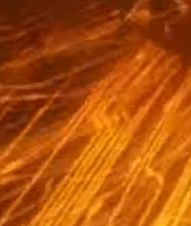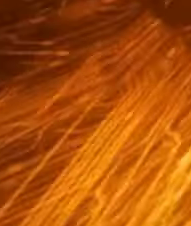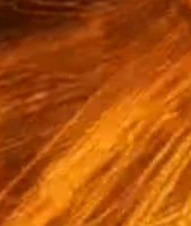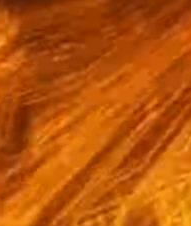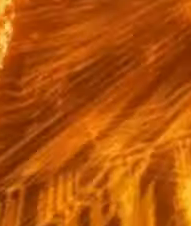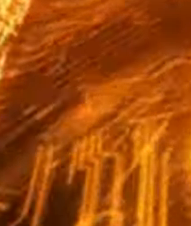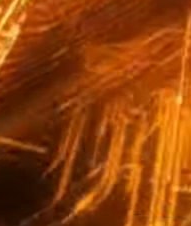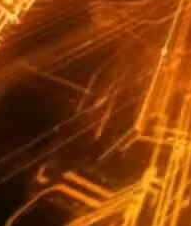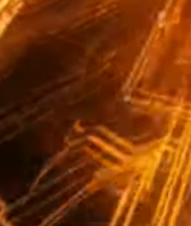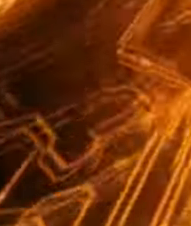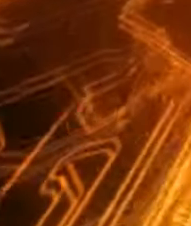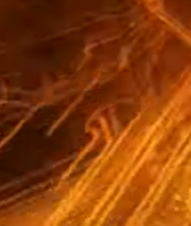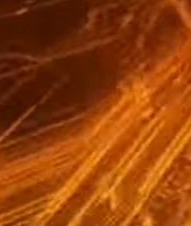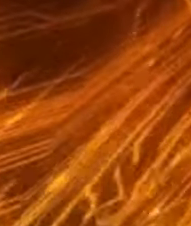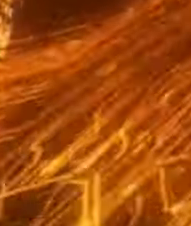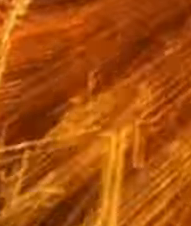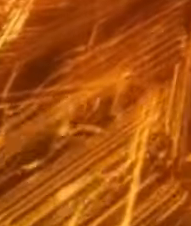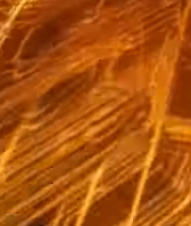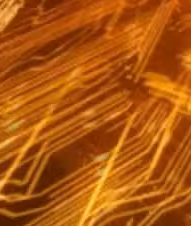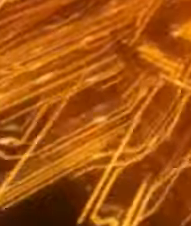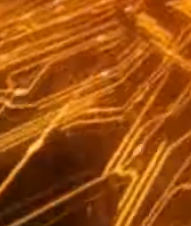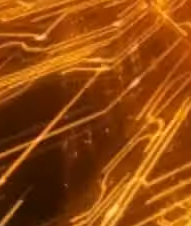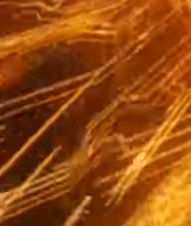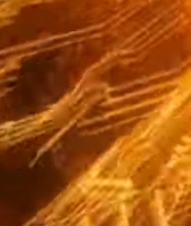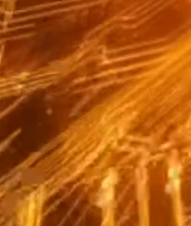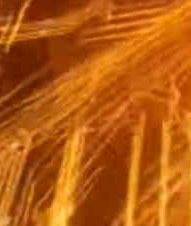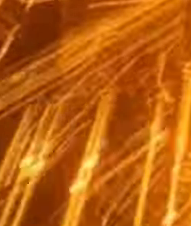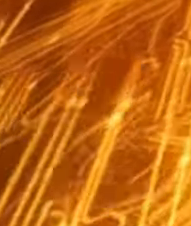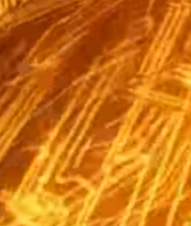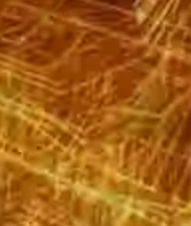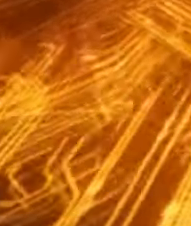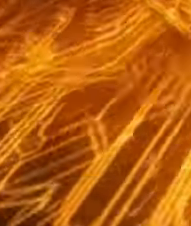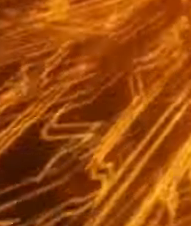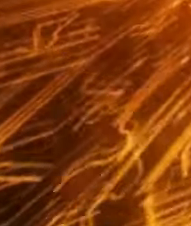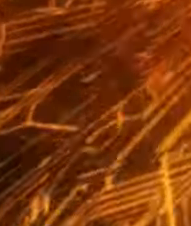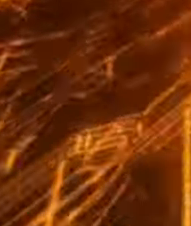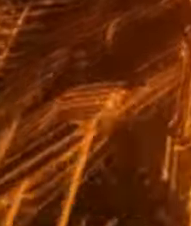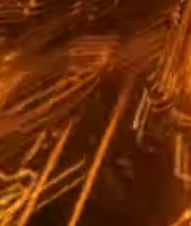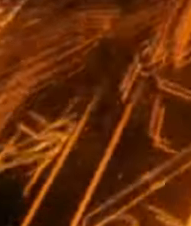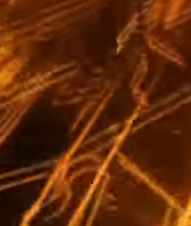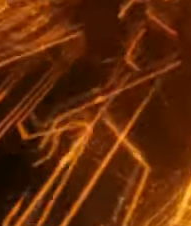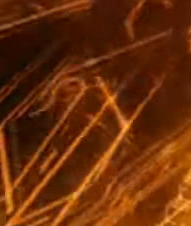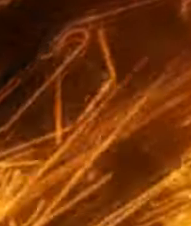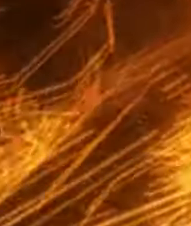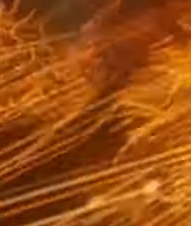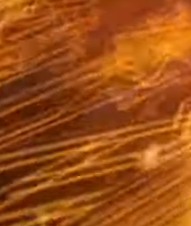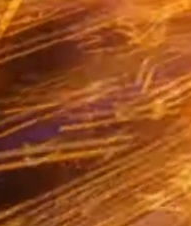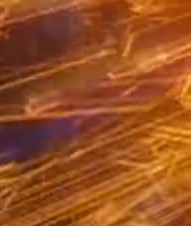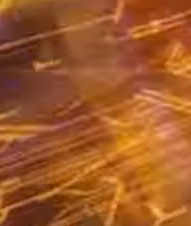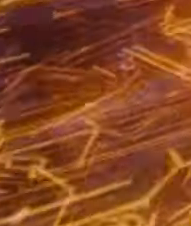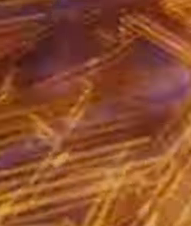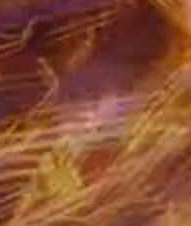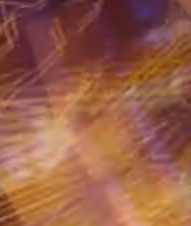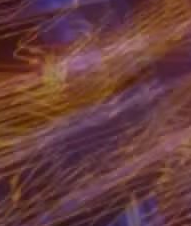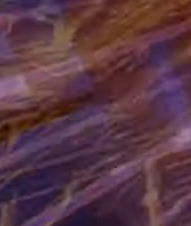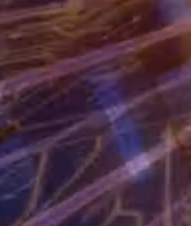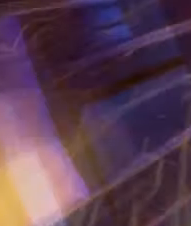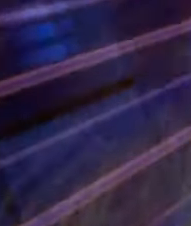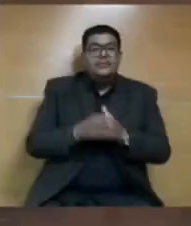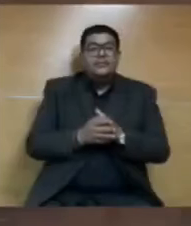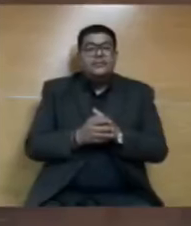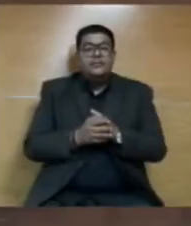vergüenza, la verdad, Chema contando los votos faltantes. Les dejo el video, pónganle atención. Se puso interesante en